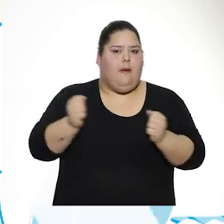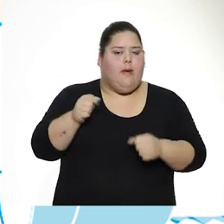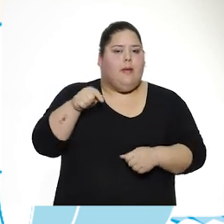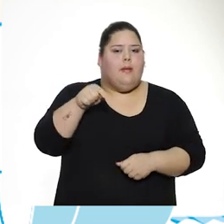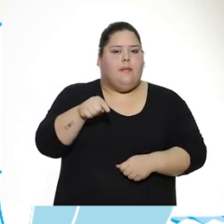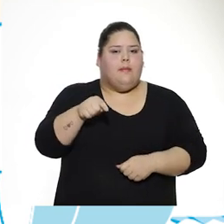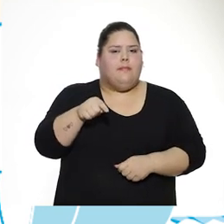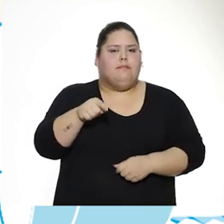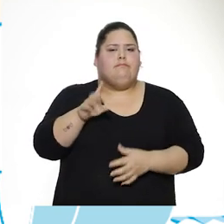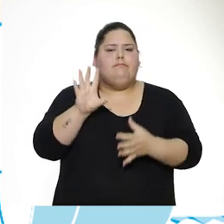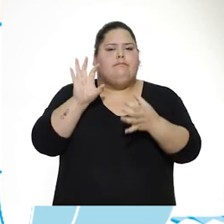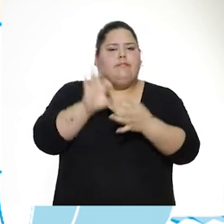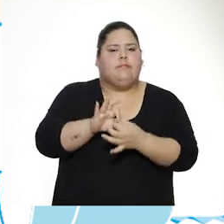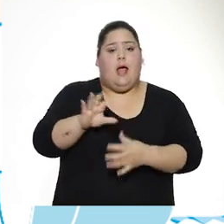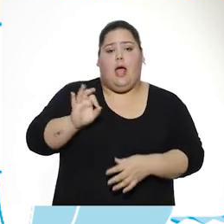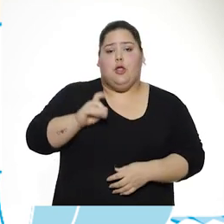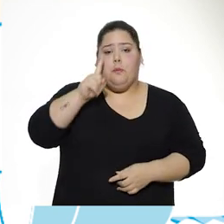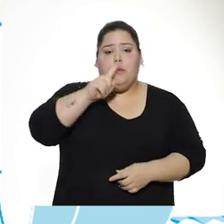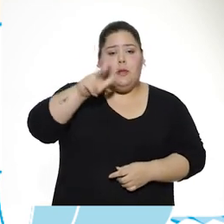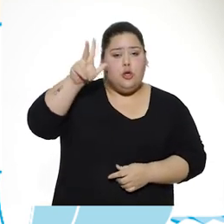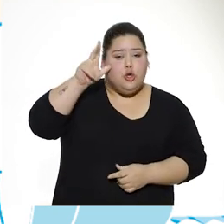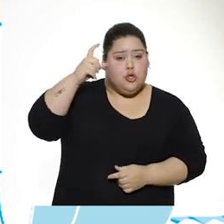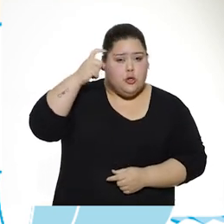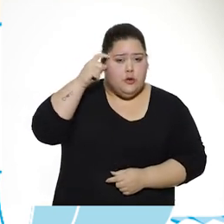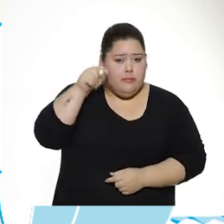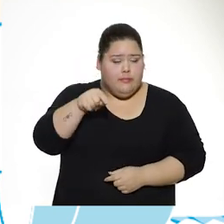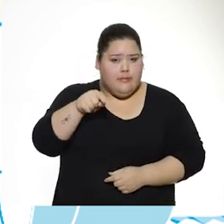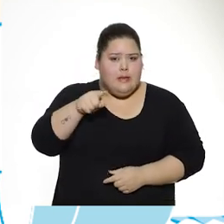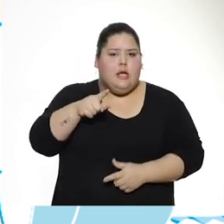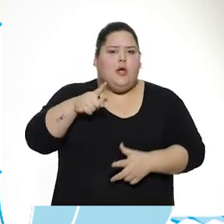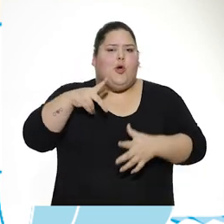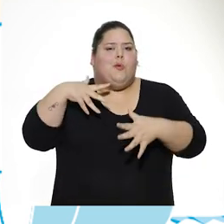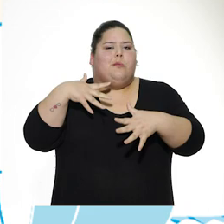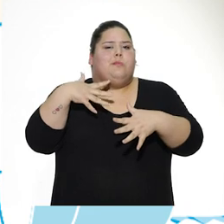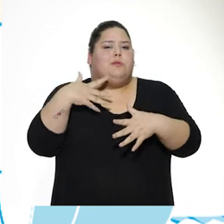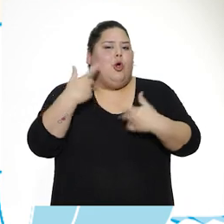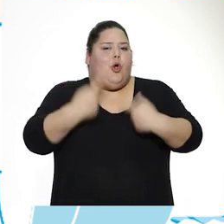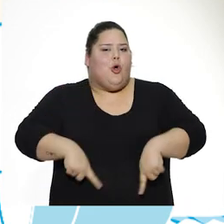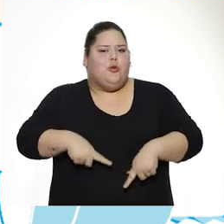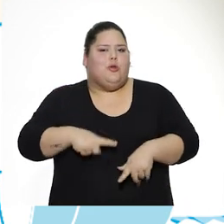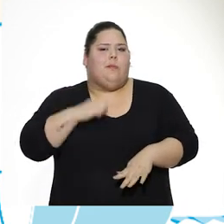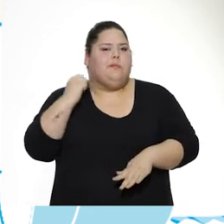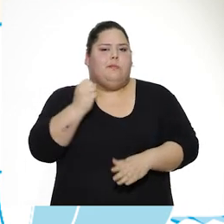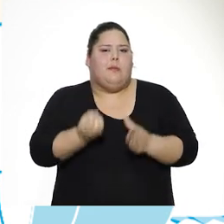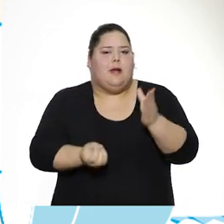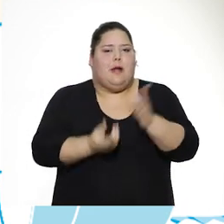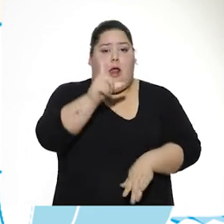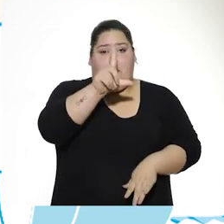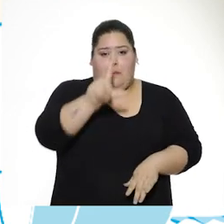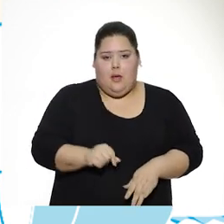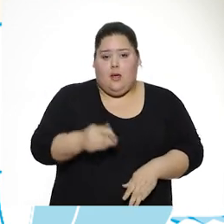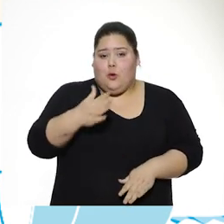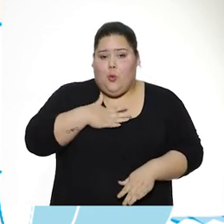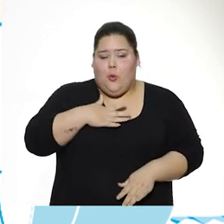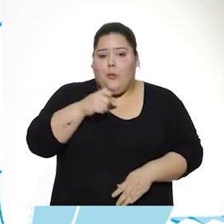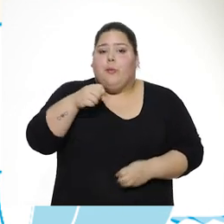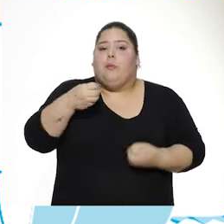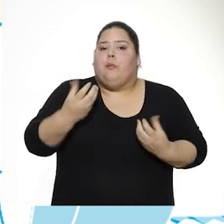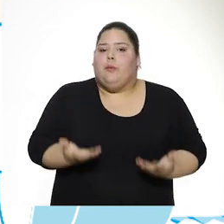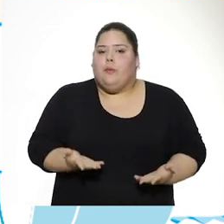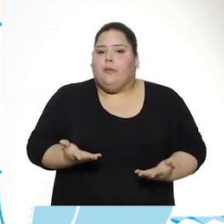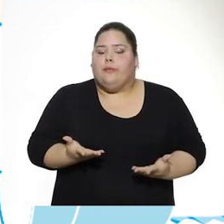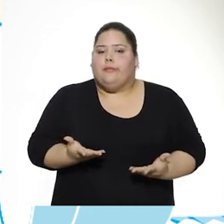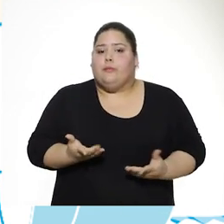Mayo corresponde al año 1810, sucesos que fueron fundantes para nuestra República. Es por